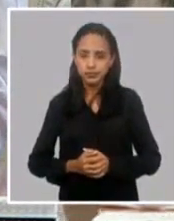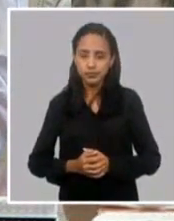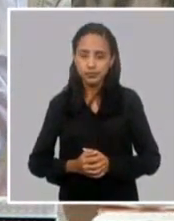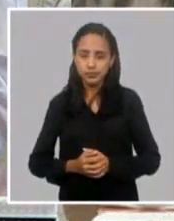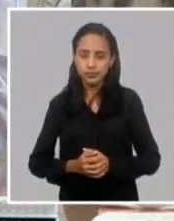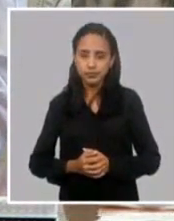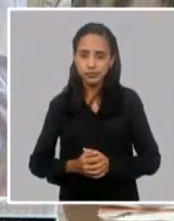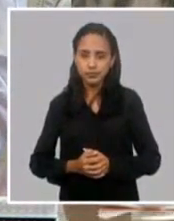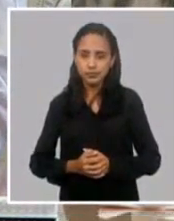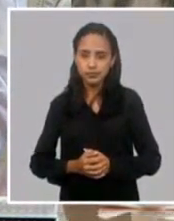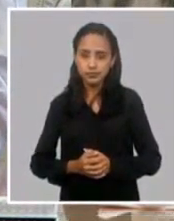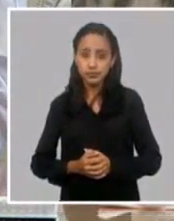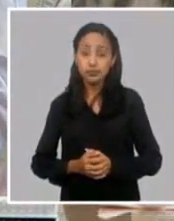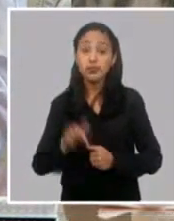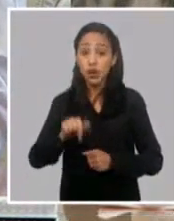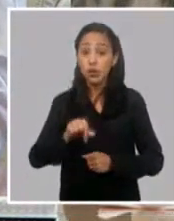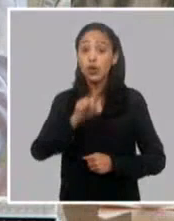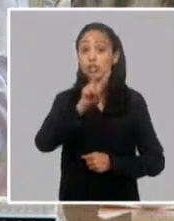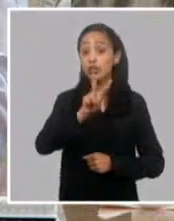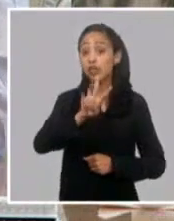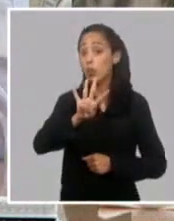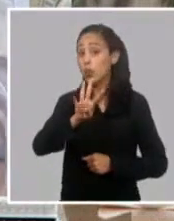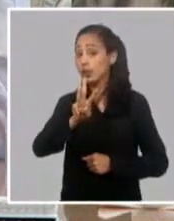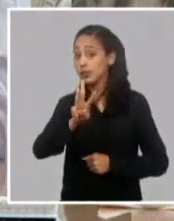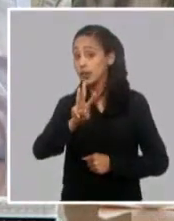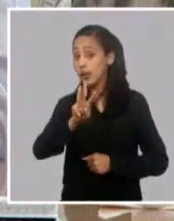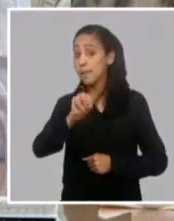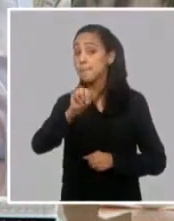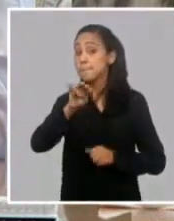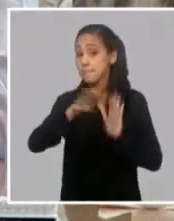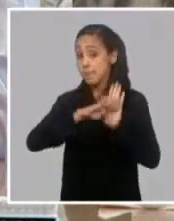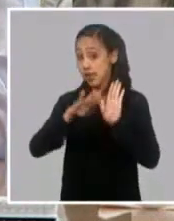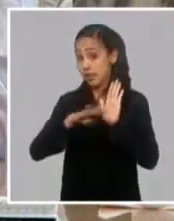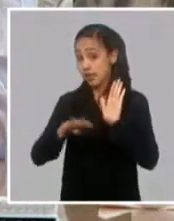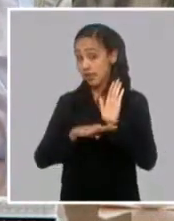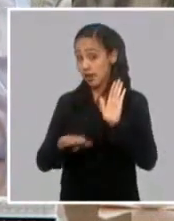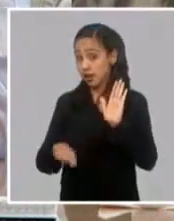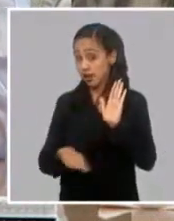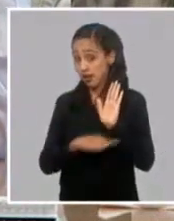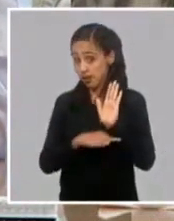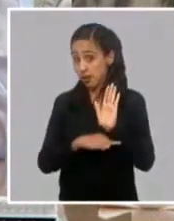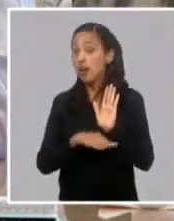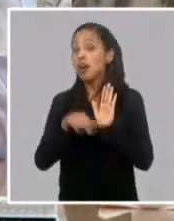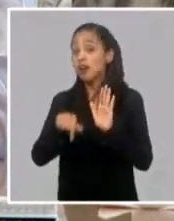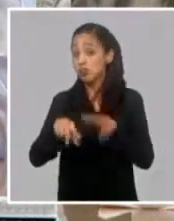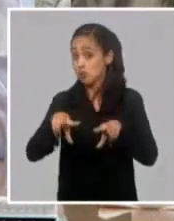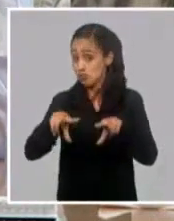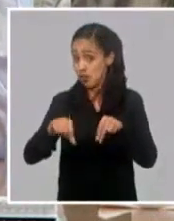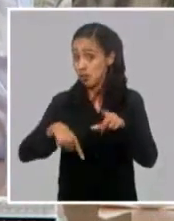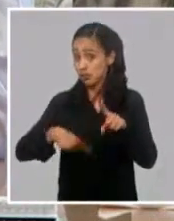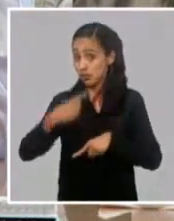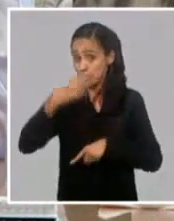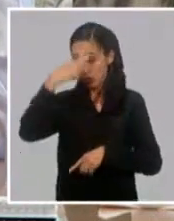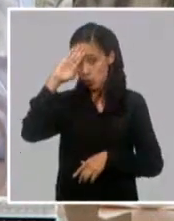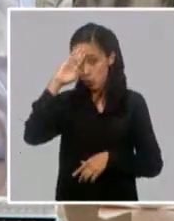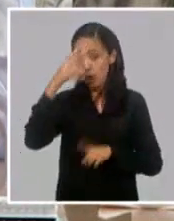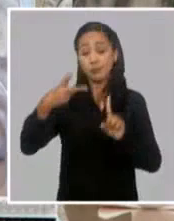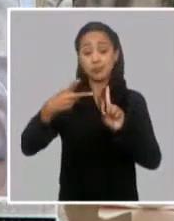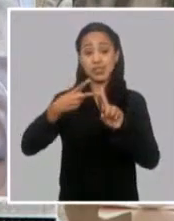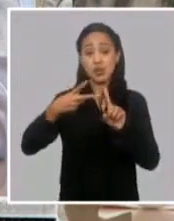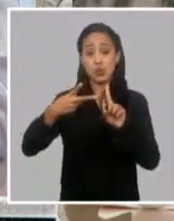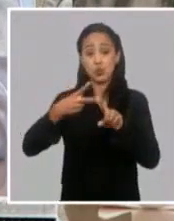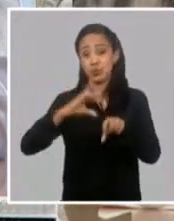apoyado por 243 medidas restrictivas de la administración Trump, que además han sido sostenidas. El pico pandémico que hemos vivido en